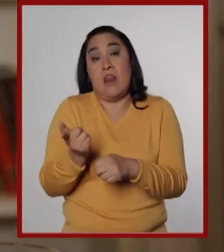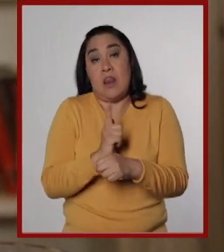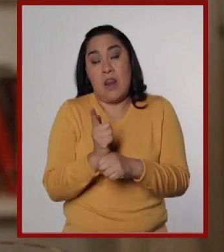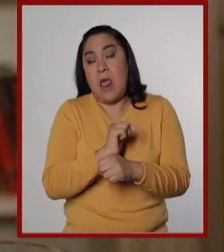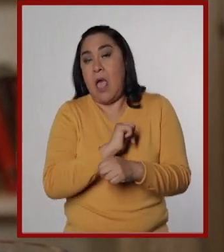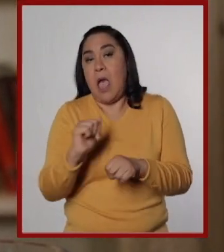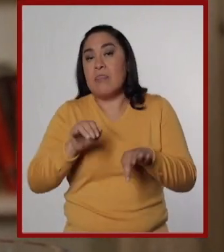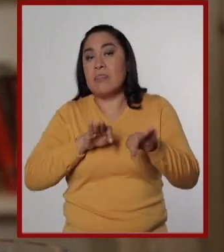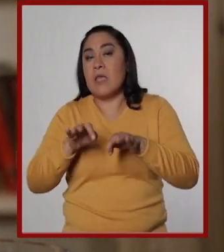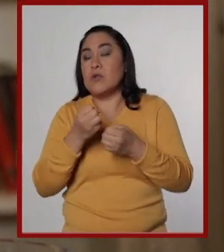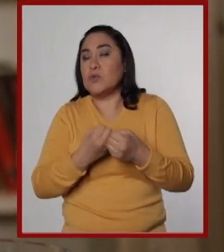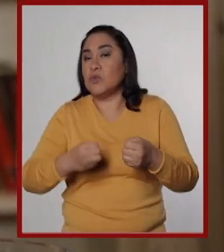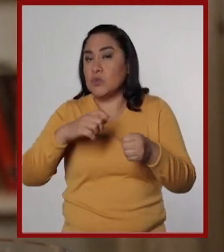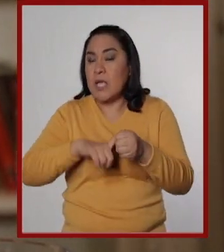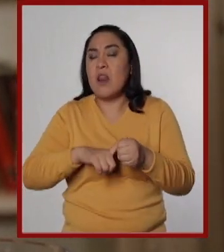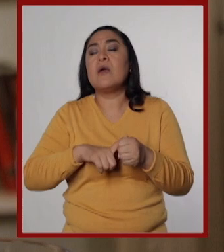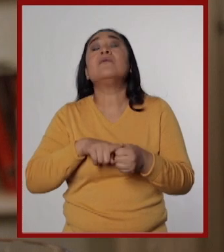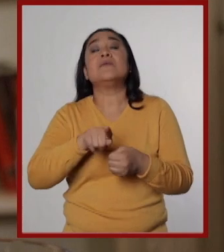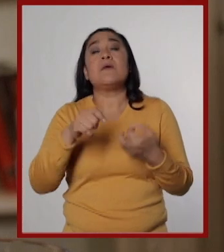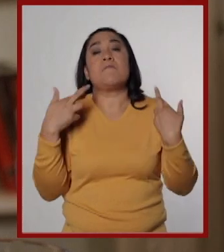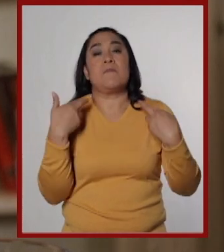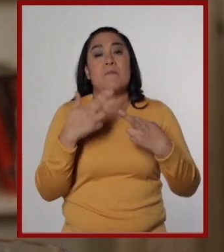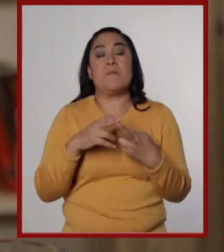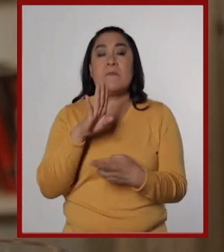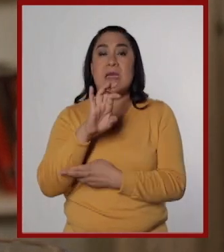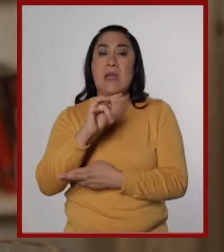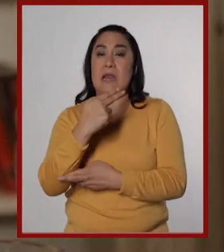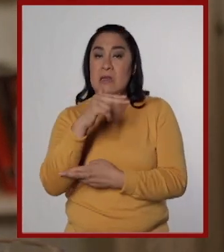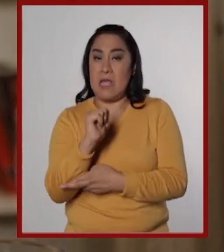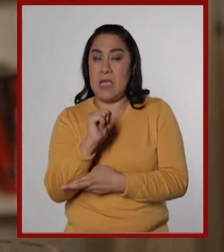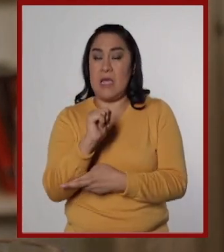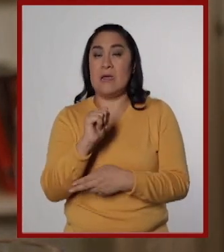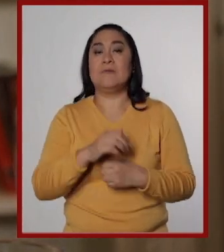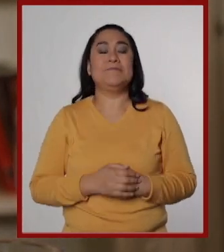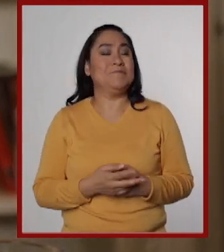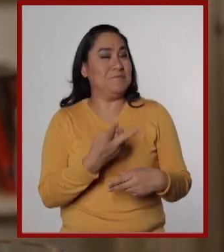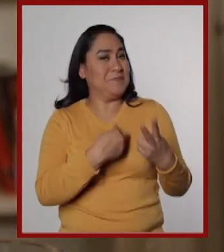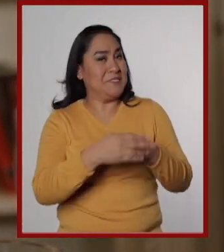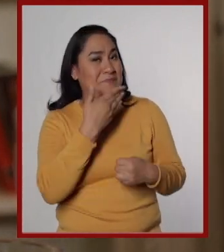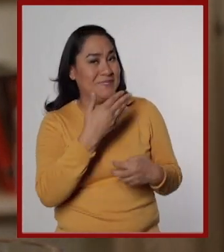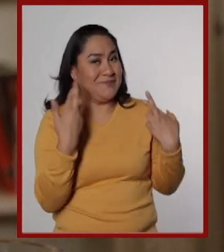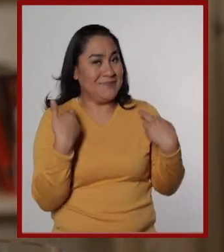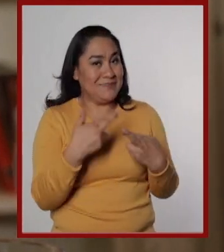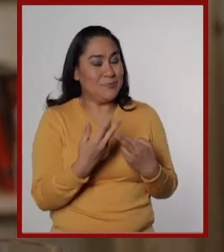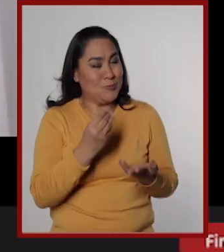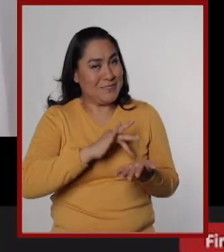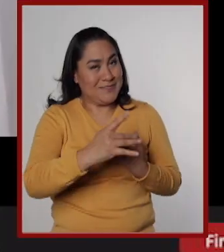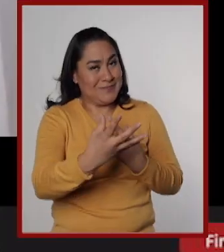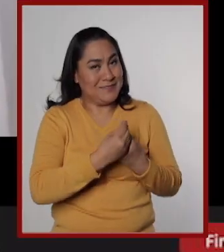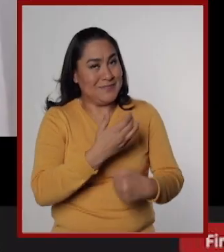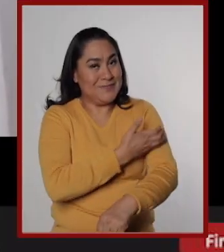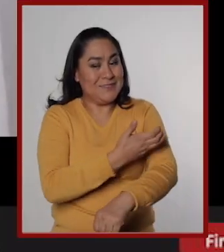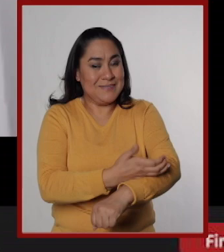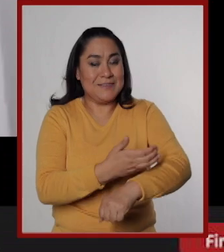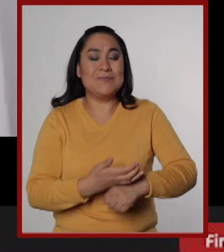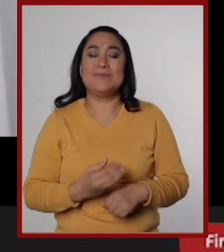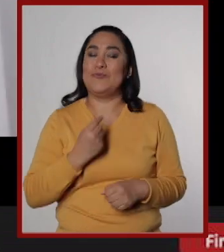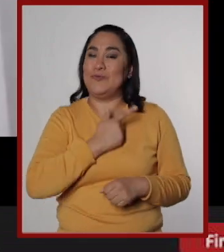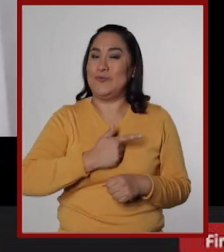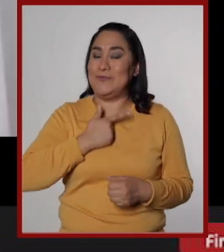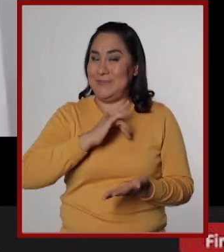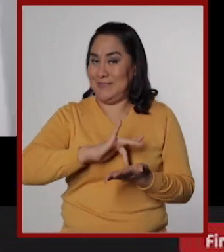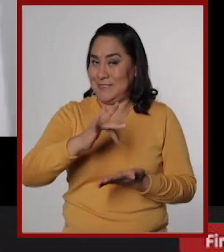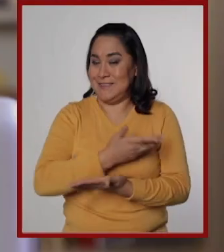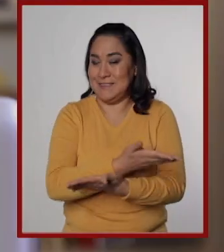trabajo social. Ella es la maestra Berta Mari Rodríguez Villa. Bienvenida, maestra, muchas gracias por estar aquí. No, encantada, gracias